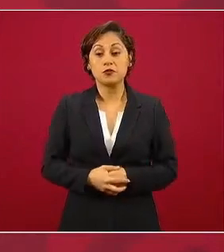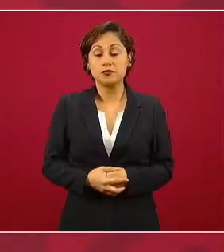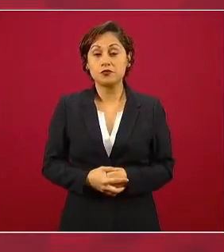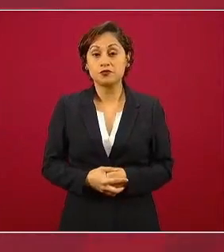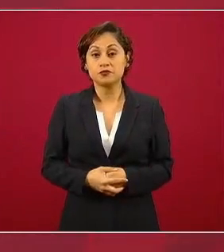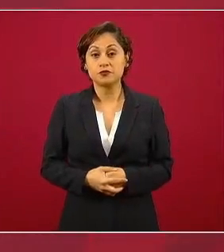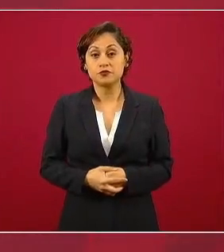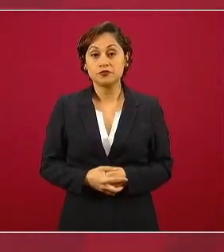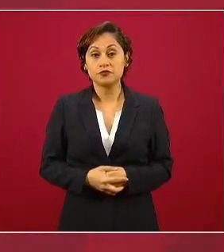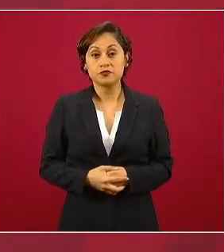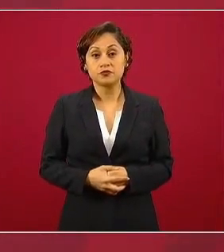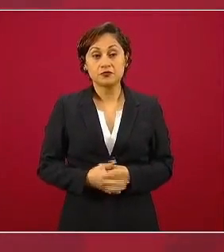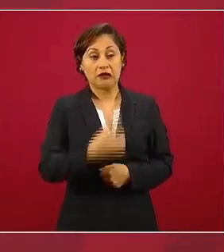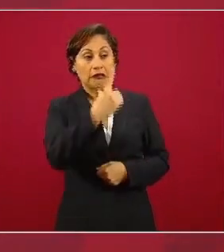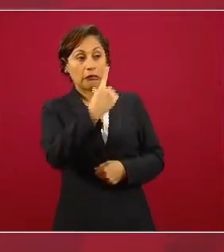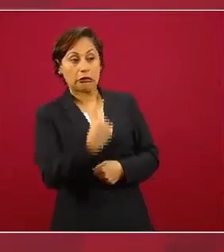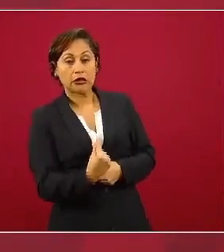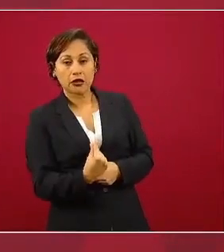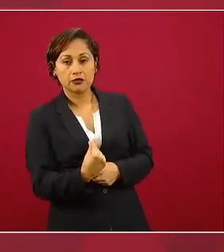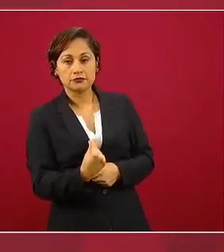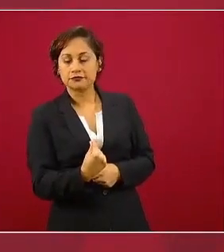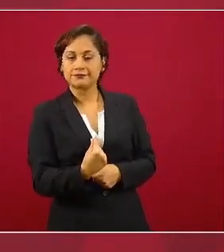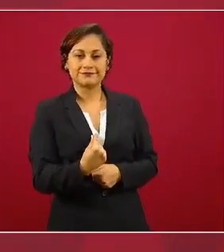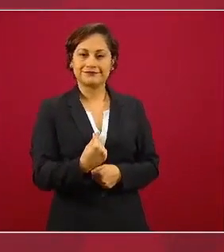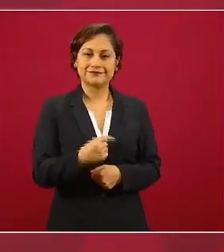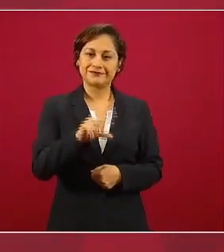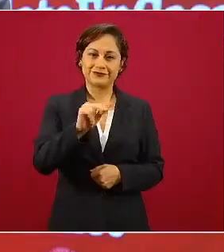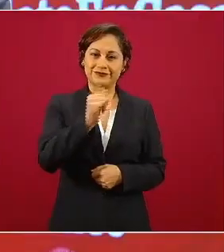la investidura presidencial.